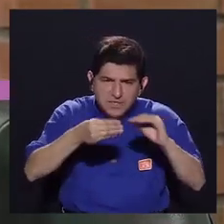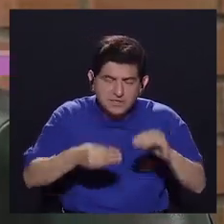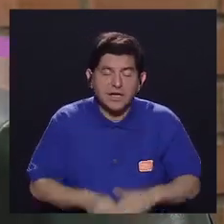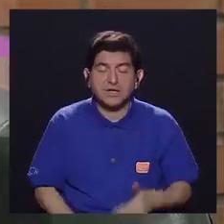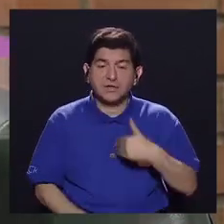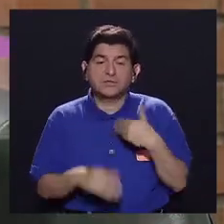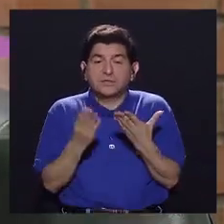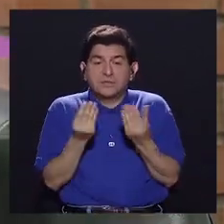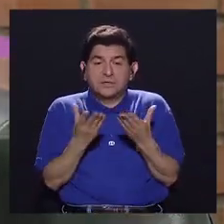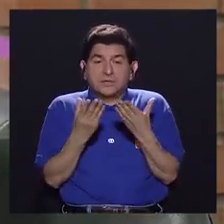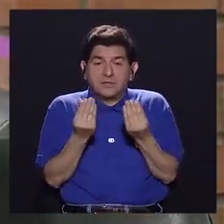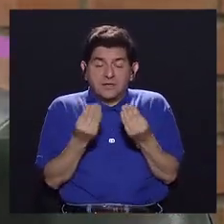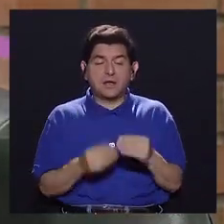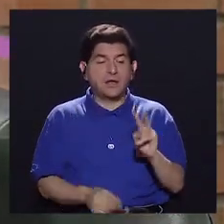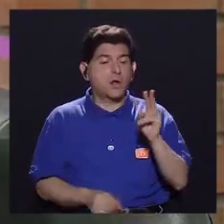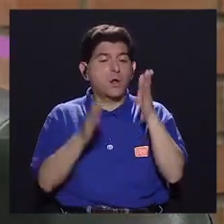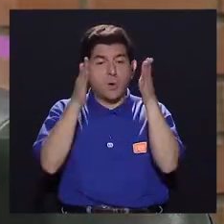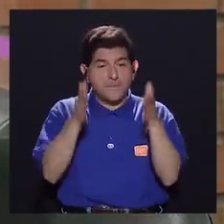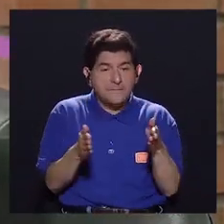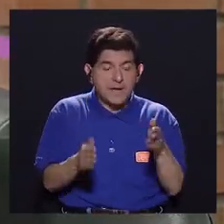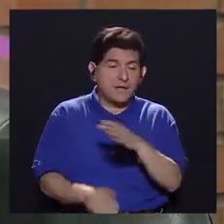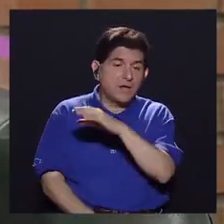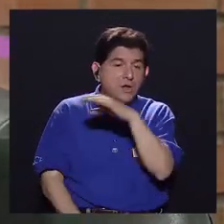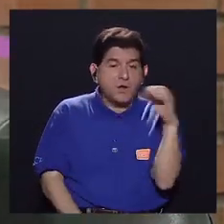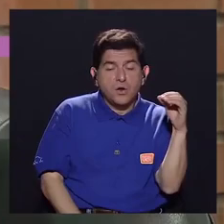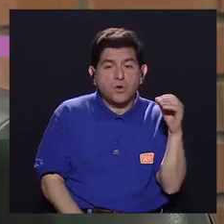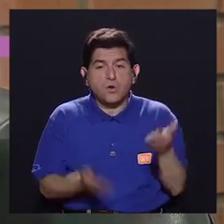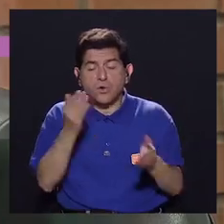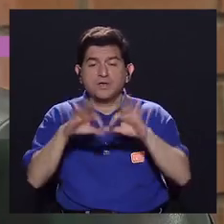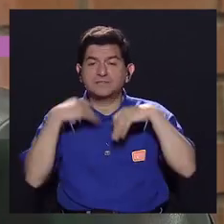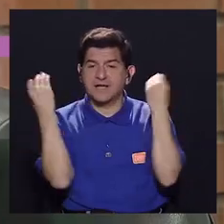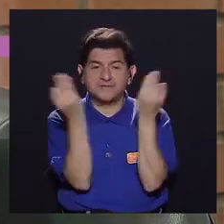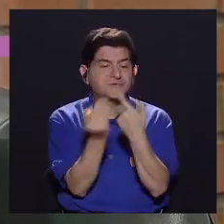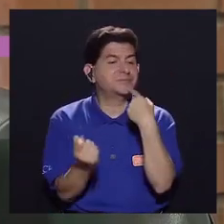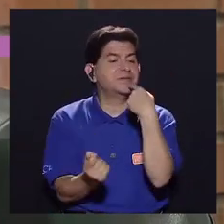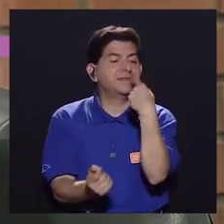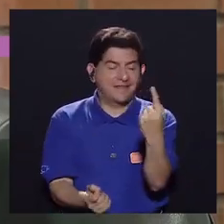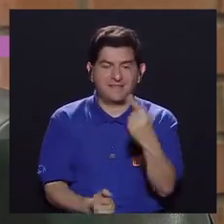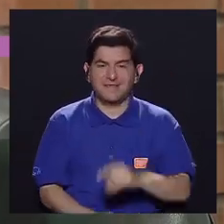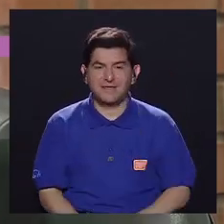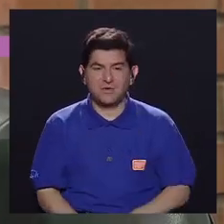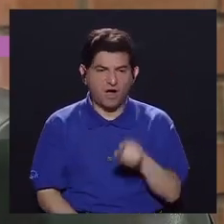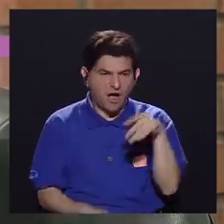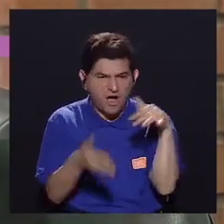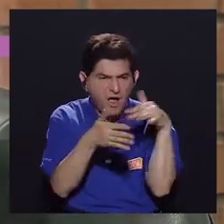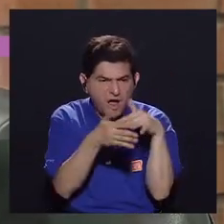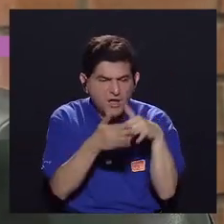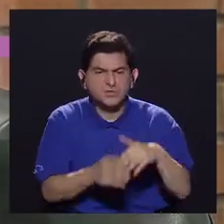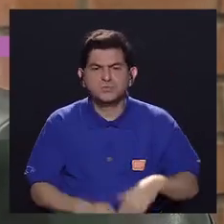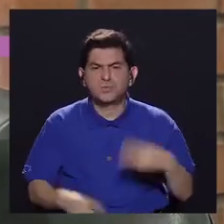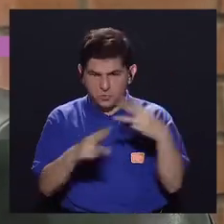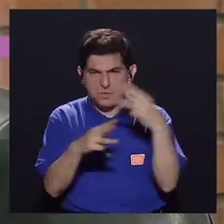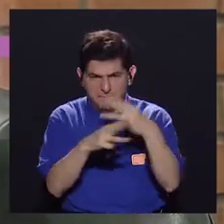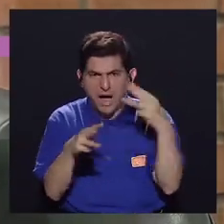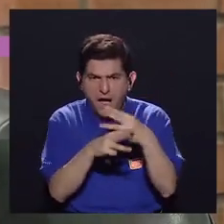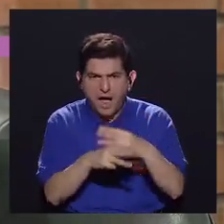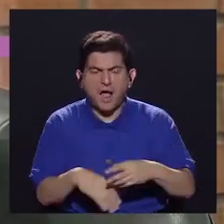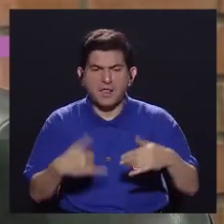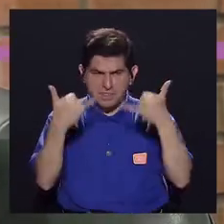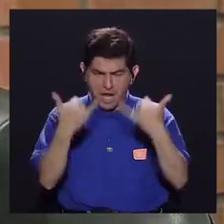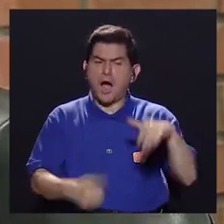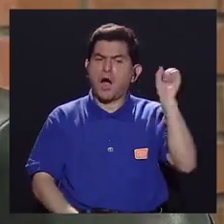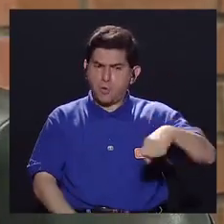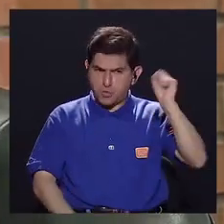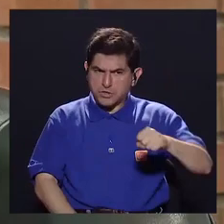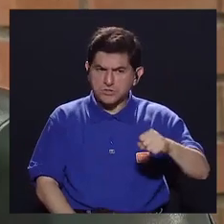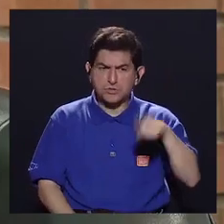comentario o siente temor porque algún compañerito o algún familiar le ha indicado, digamos, que tiene que estudiar más matemáticas, que ahora sí